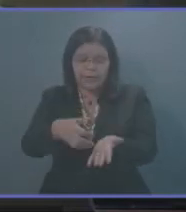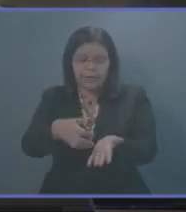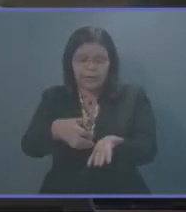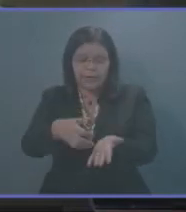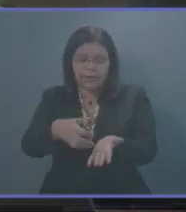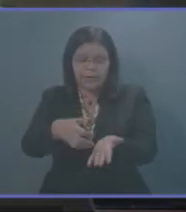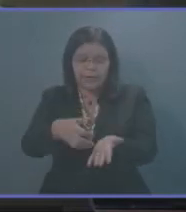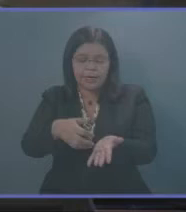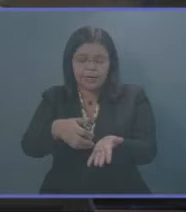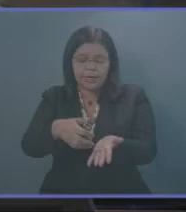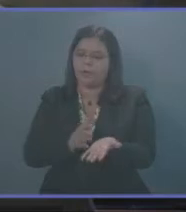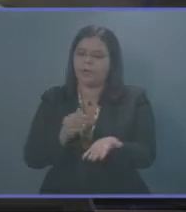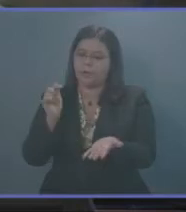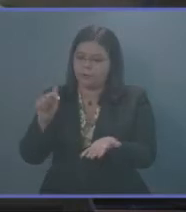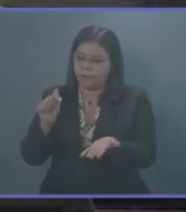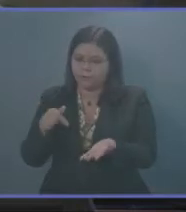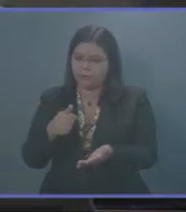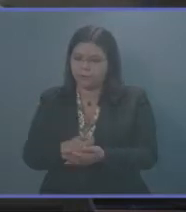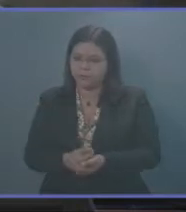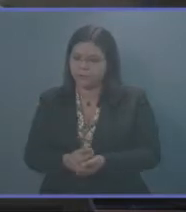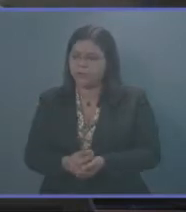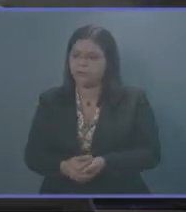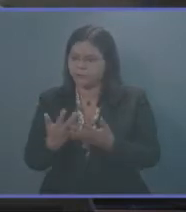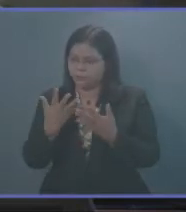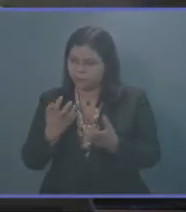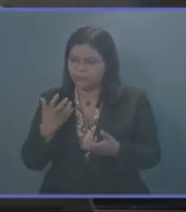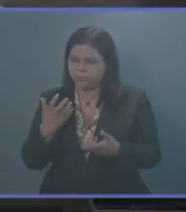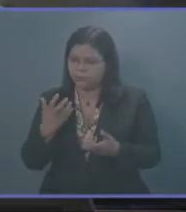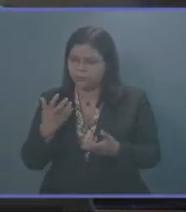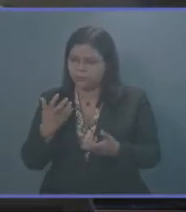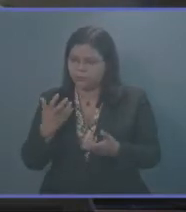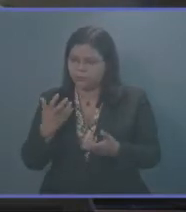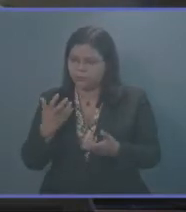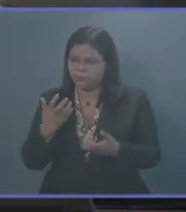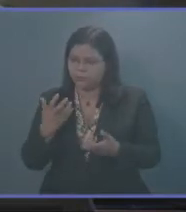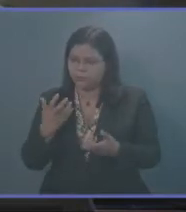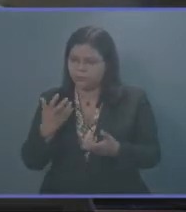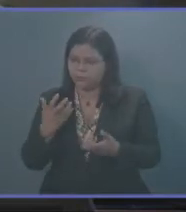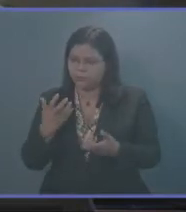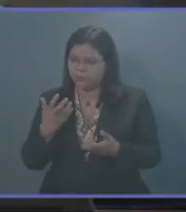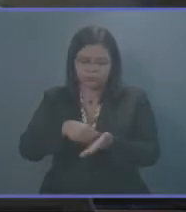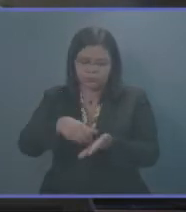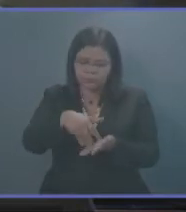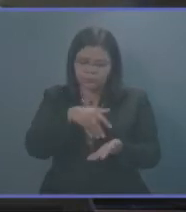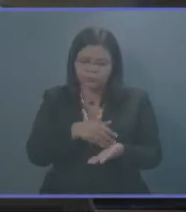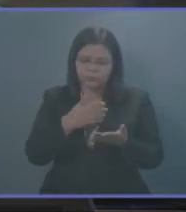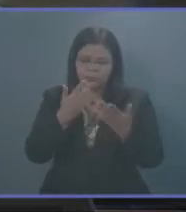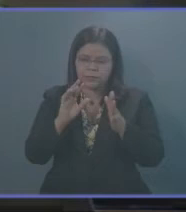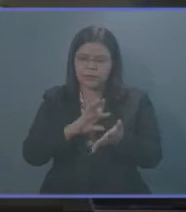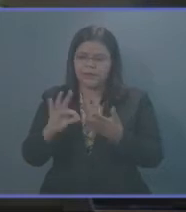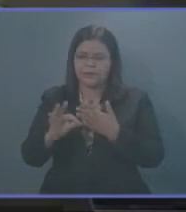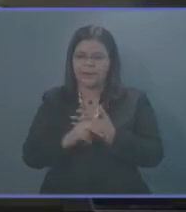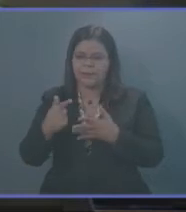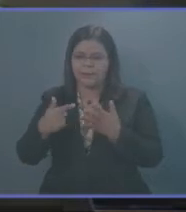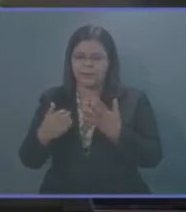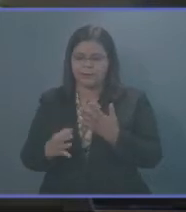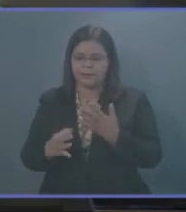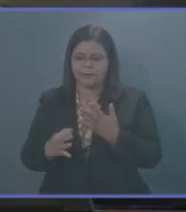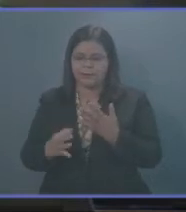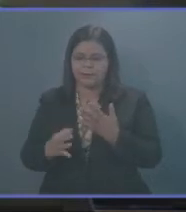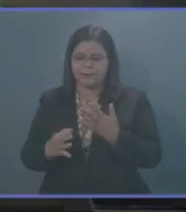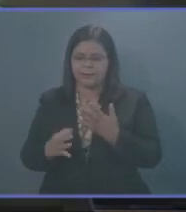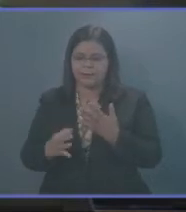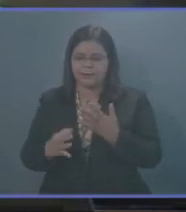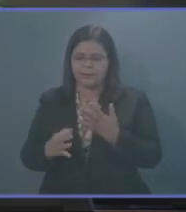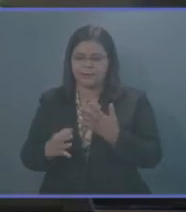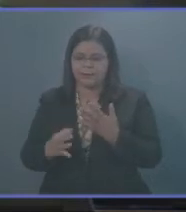municipio. Al respecto, exponemos al Pleno que la tarifa de arbitrio de dicha municipalidad emitida por decreto legislativo número 259 de